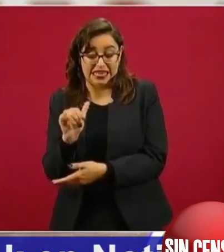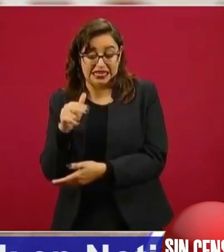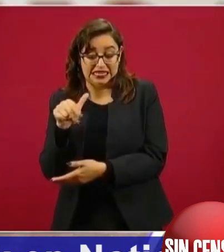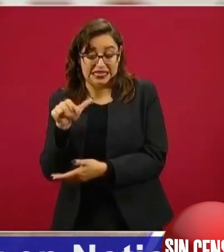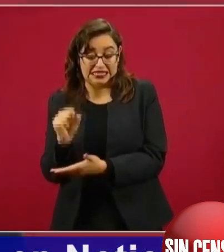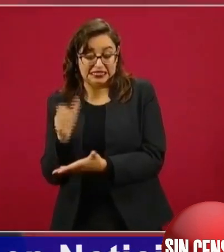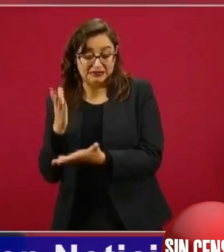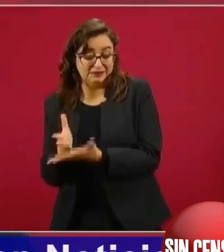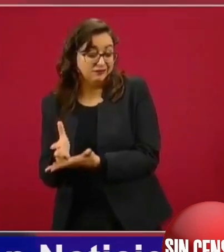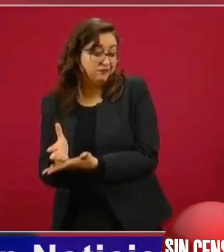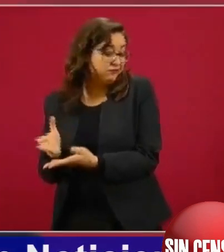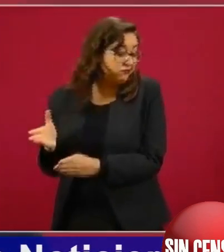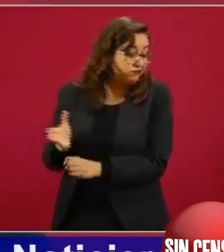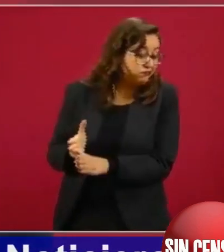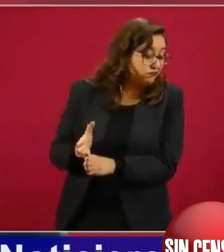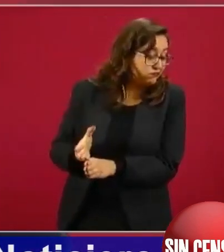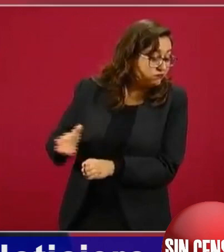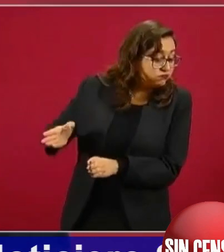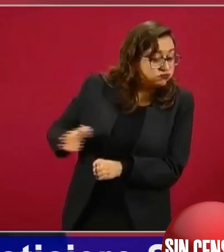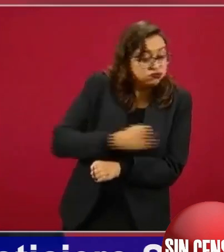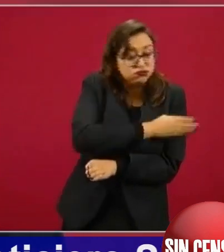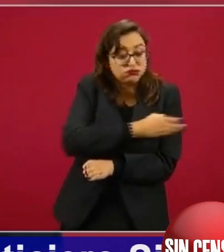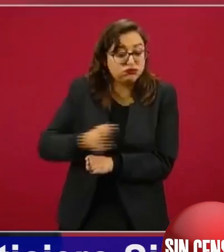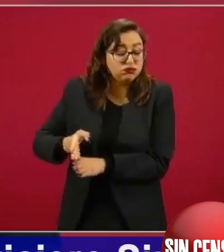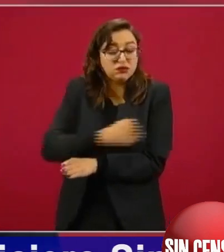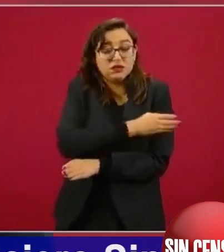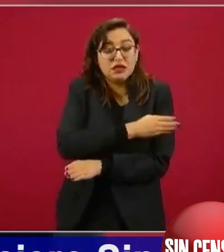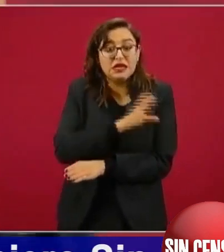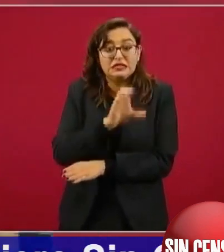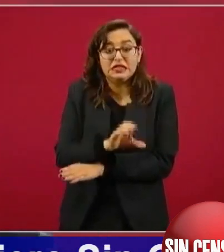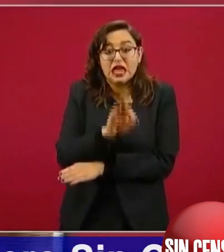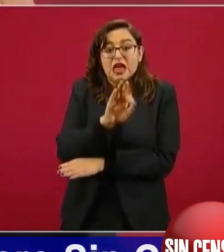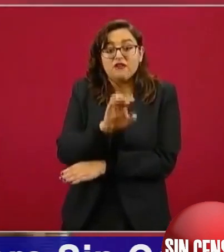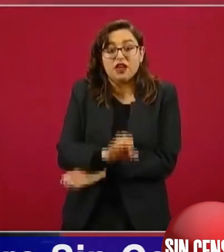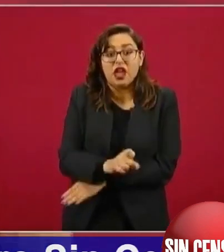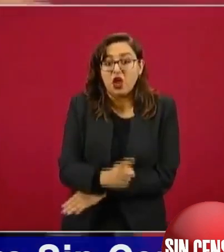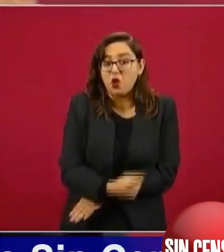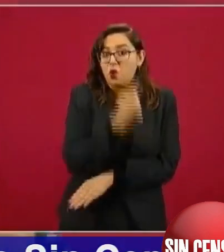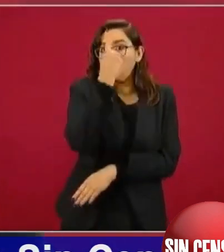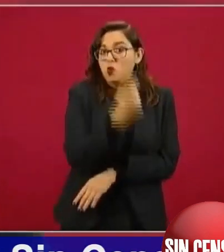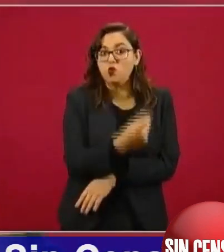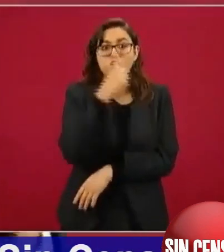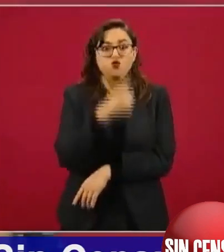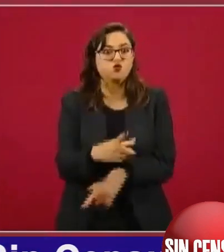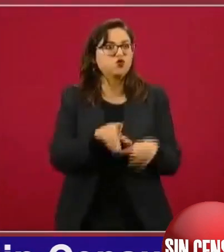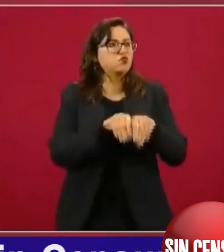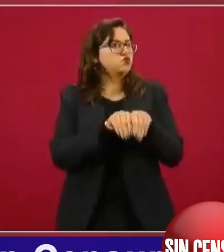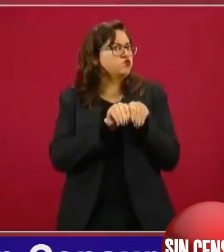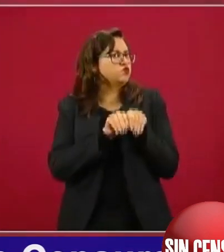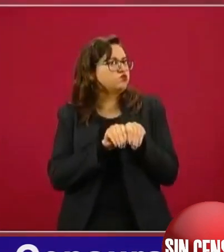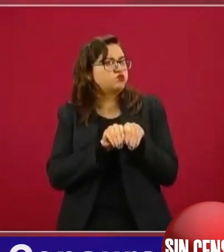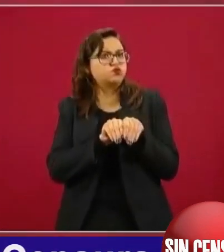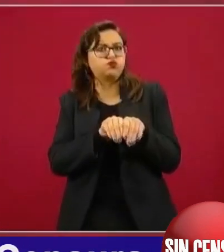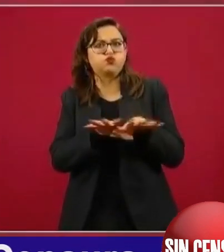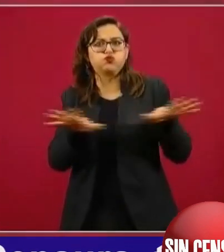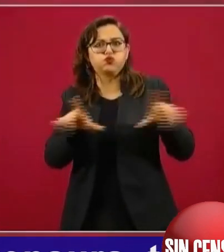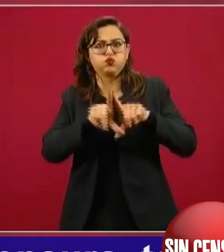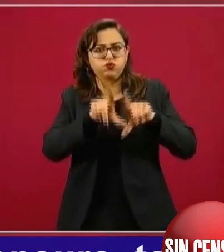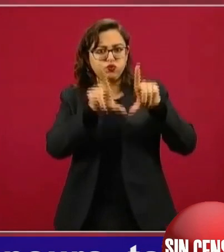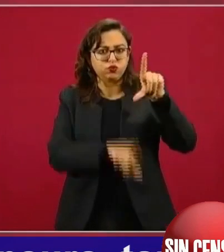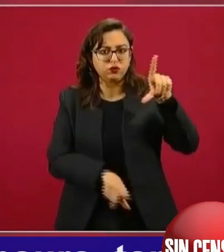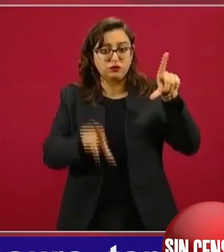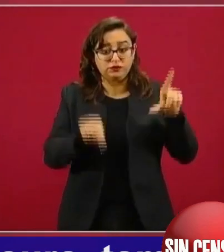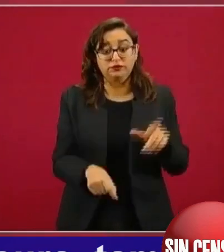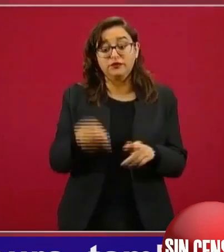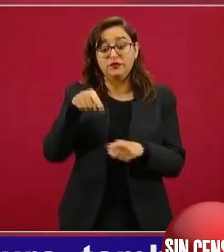abastecía de energía eléctrica a todo el país. Entonces con Salinas empezaron, hablé de